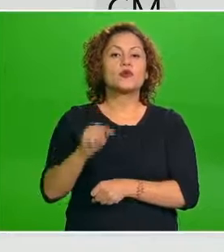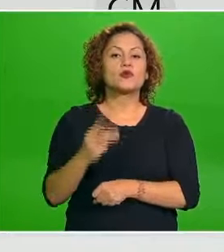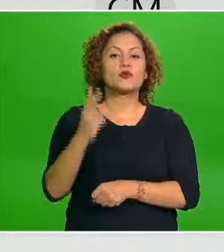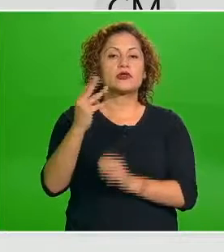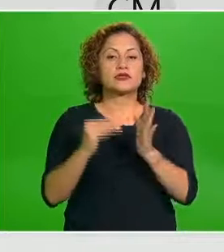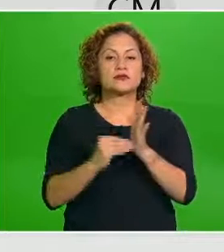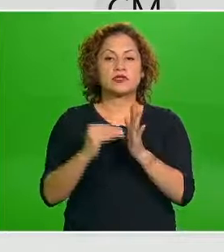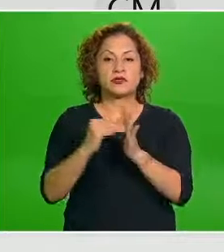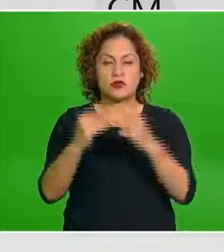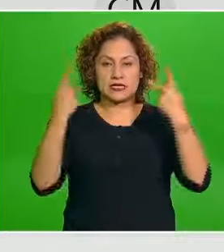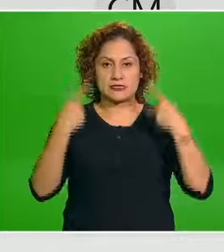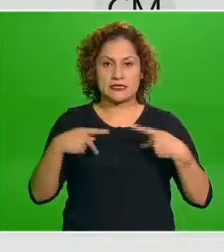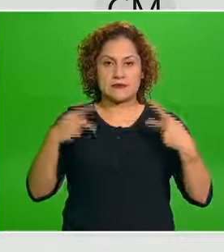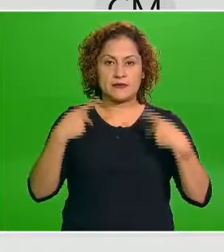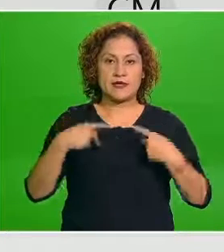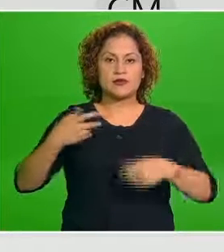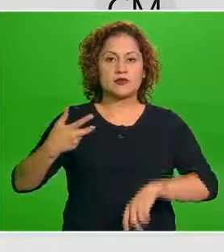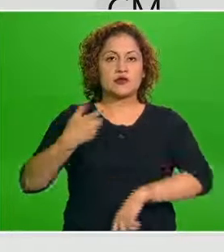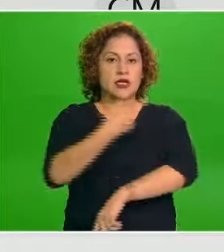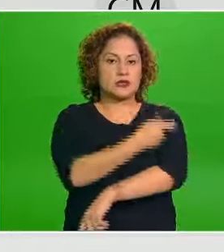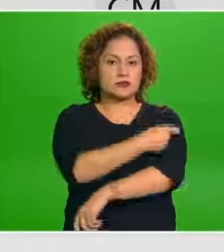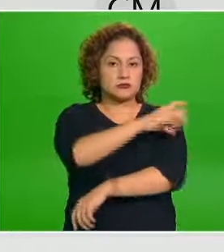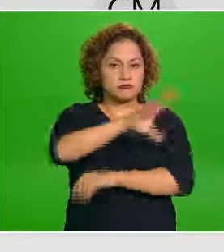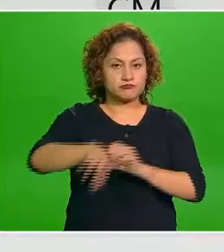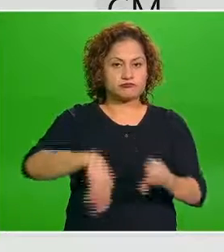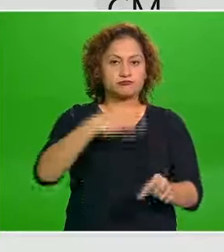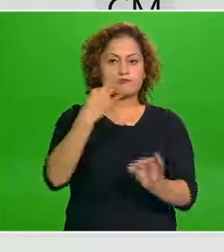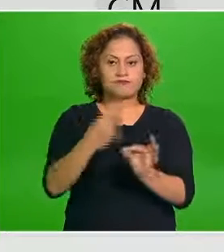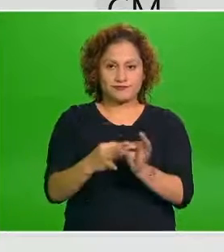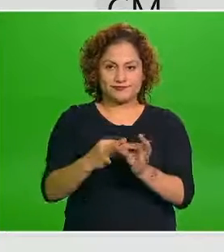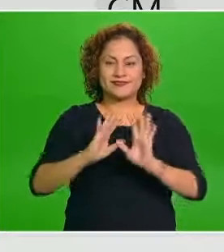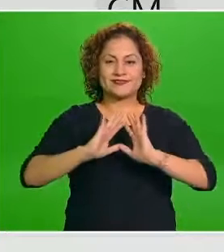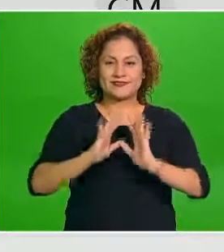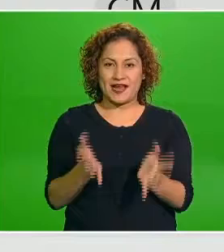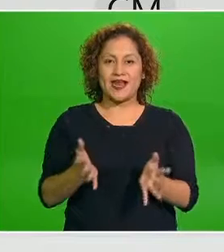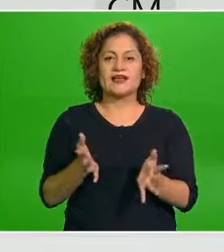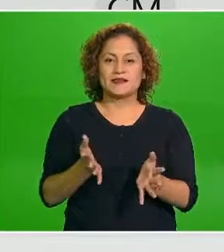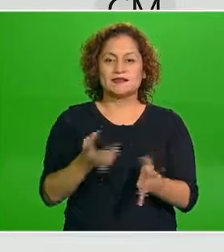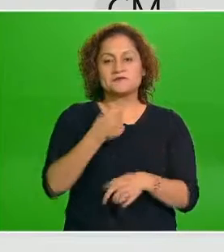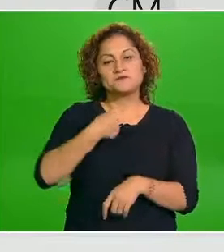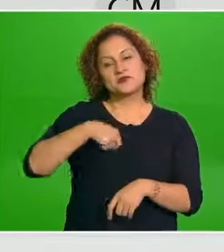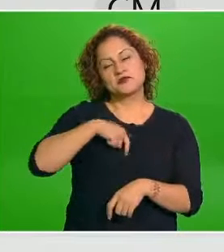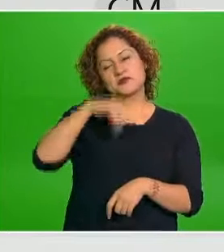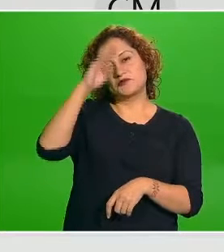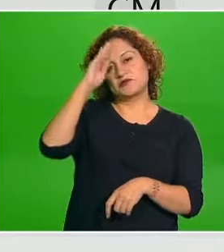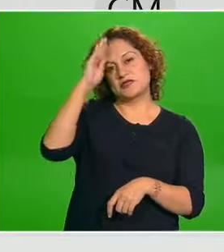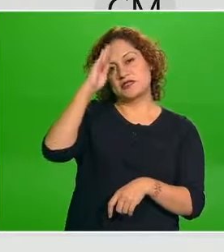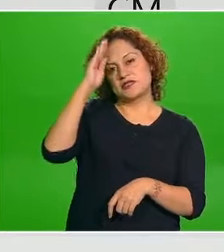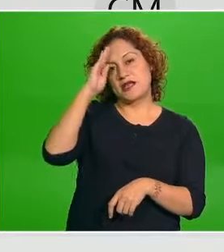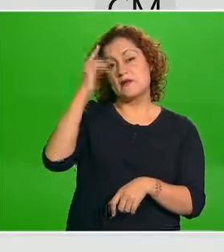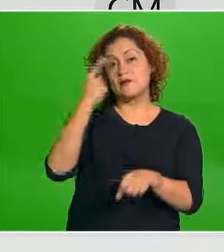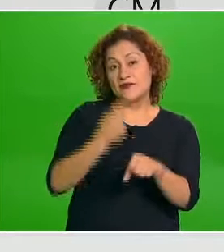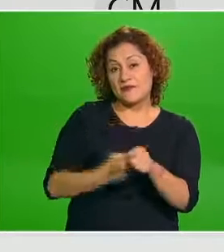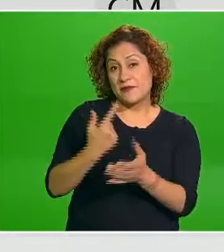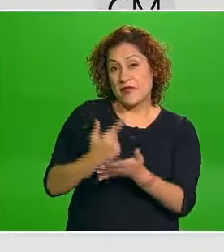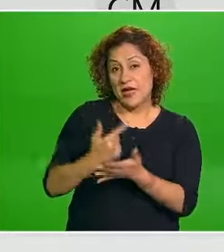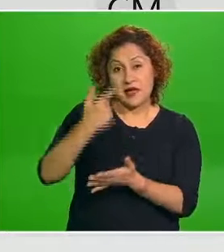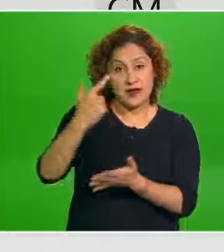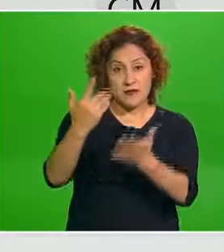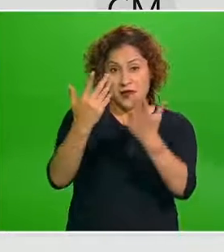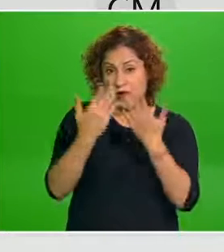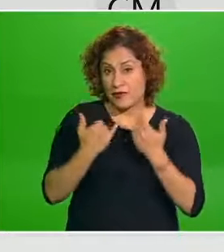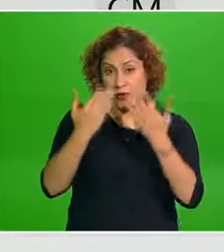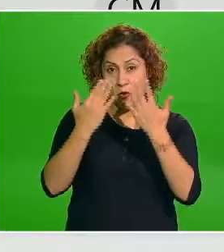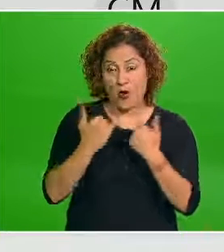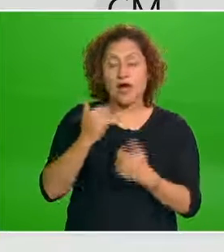personas completamente protegidas, y en donde obviamente esperamos entonces ya que no se produzca la enfermedad grave, y al no producirse enfermedad